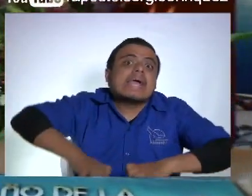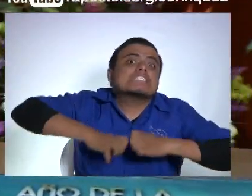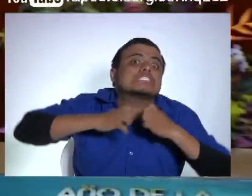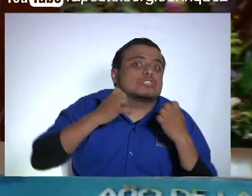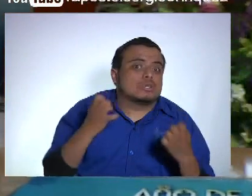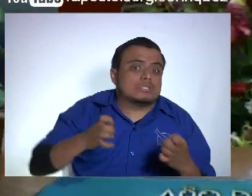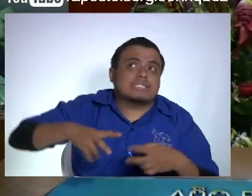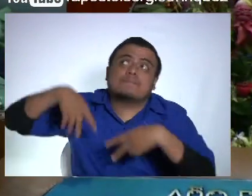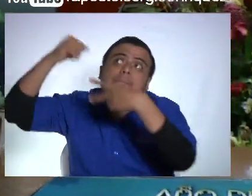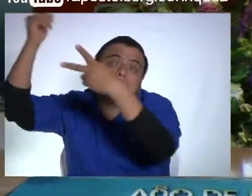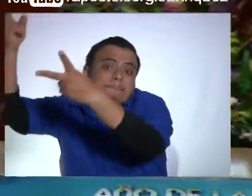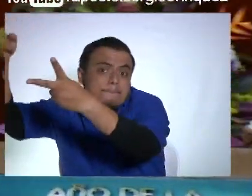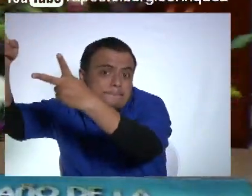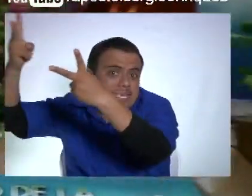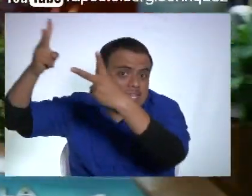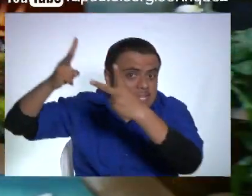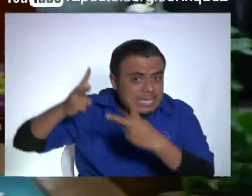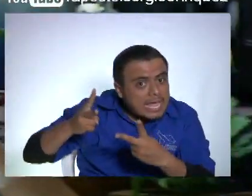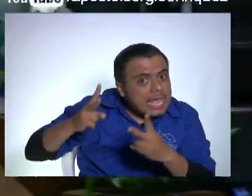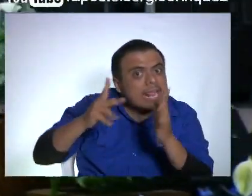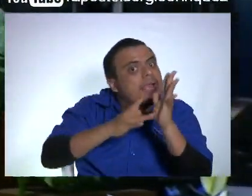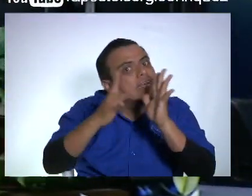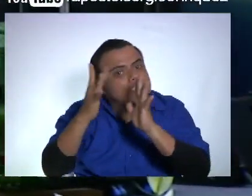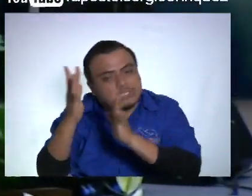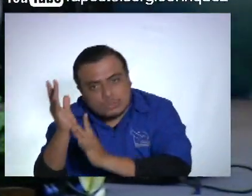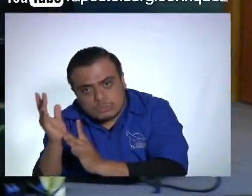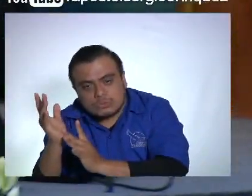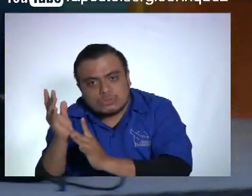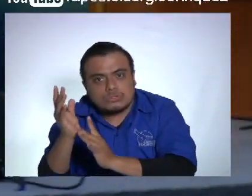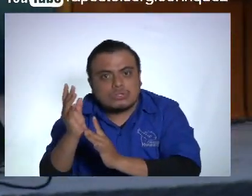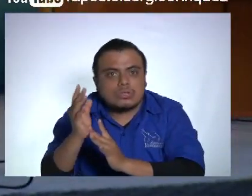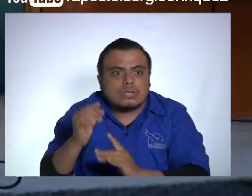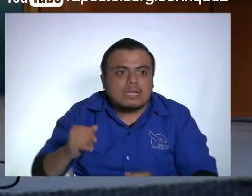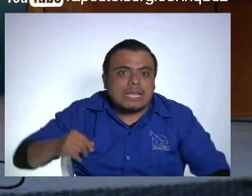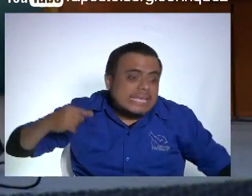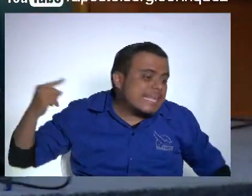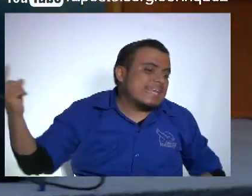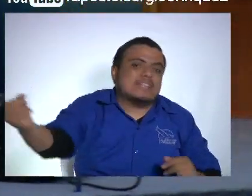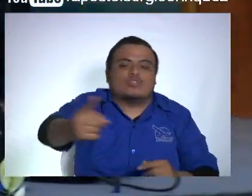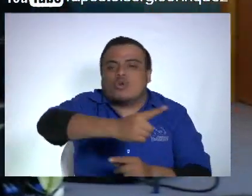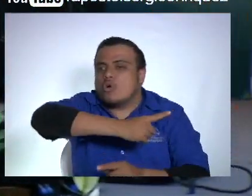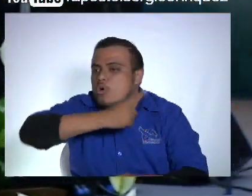única solución, y que se llama Jesucristo, y todo se arregla.